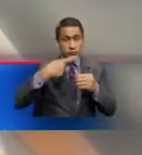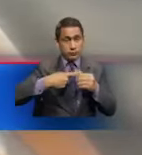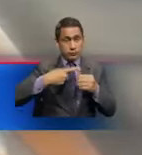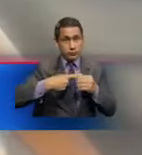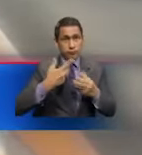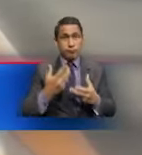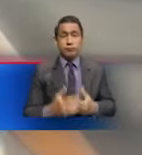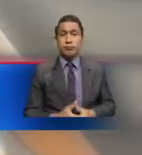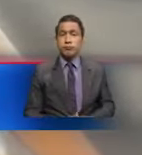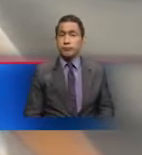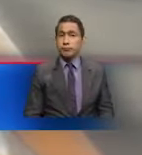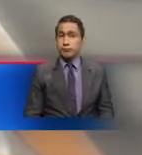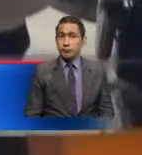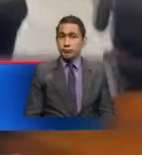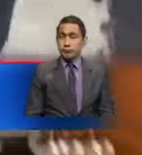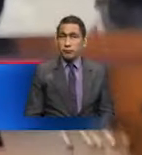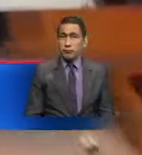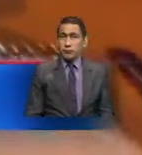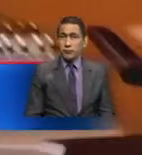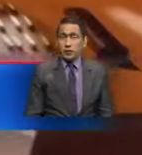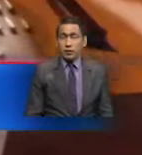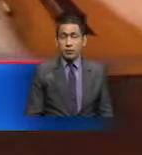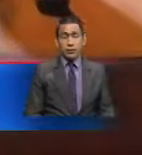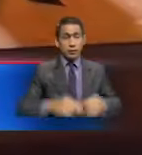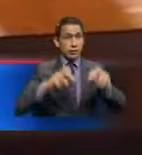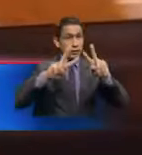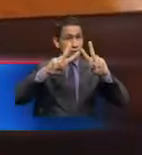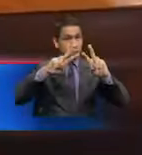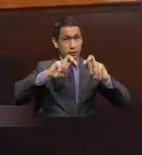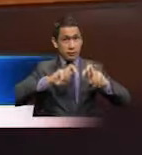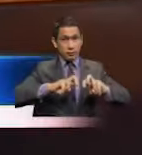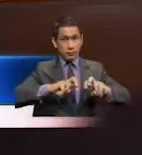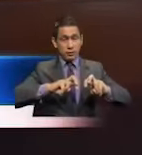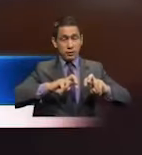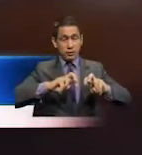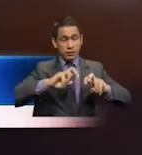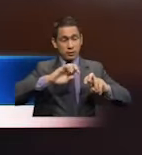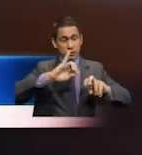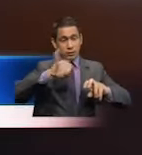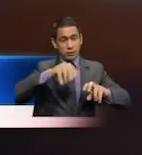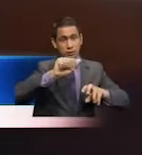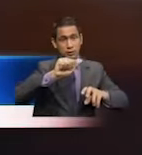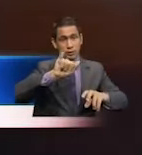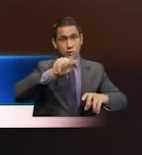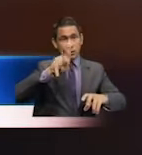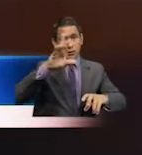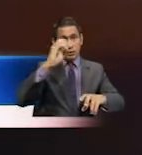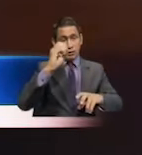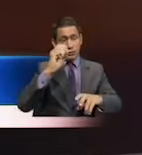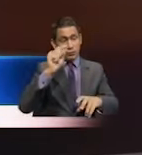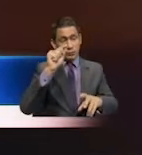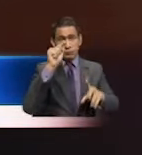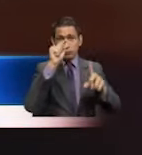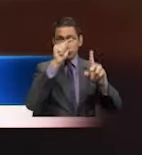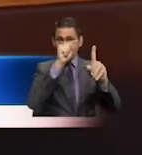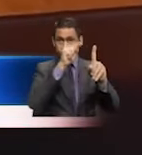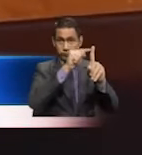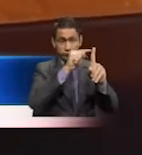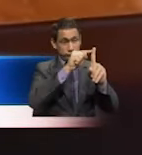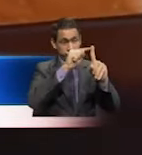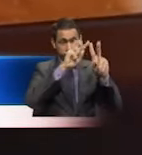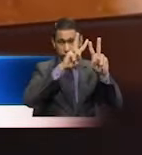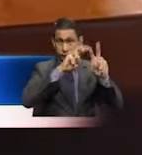un registro a dicho vehículo, bajando del interior al señor Jairo Zeta, y dijo que realizando una